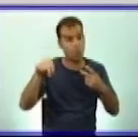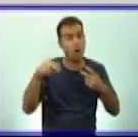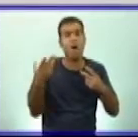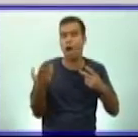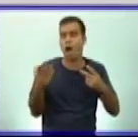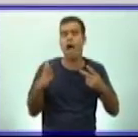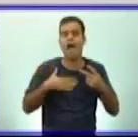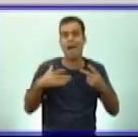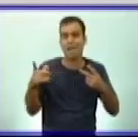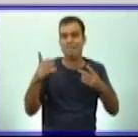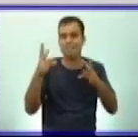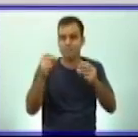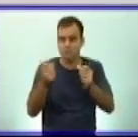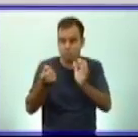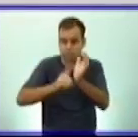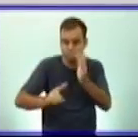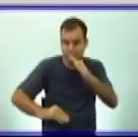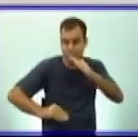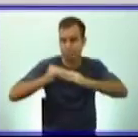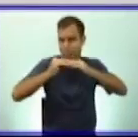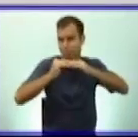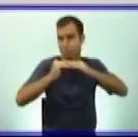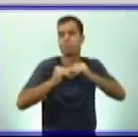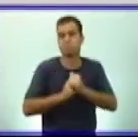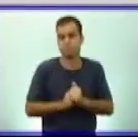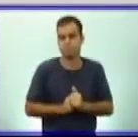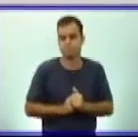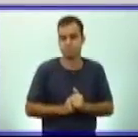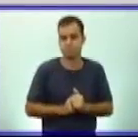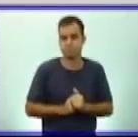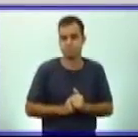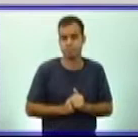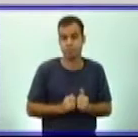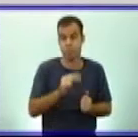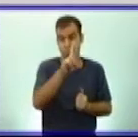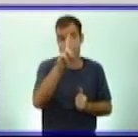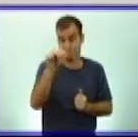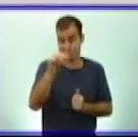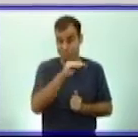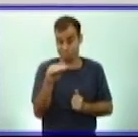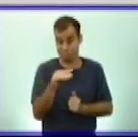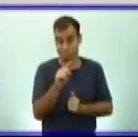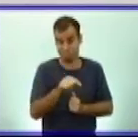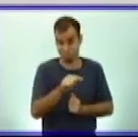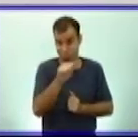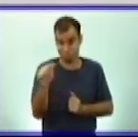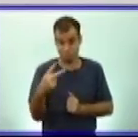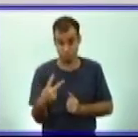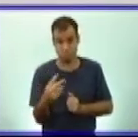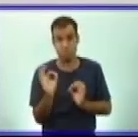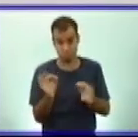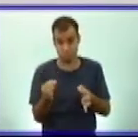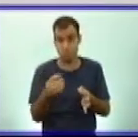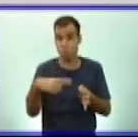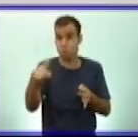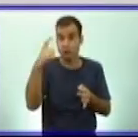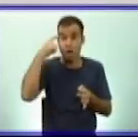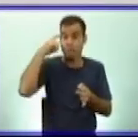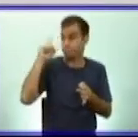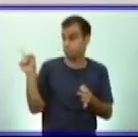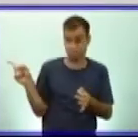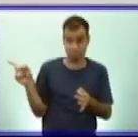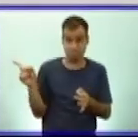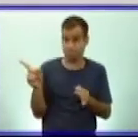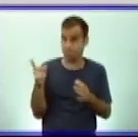tensión máxima y raíz de 2. Esto es muy importante, estudiantes, que ustedes lo puntualicen, porque en ocasiones nosotros pedimos en